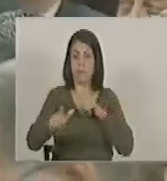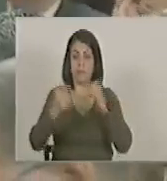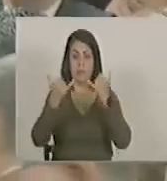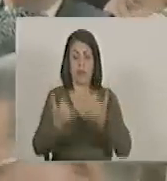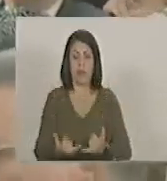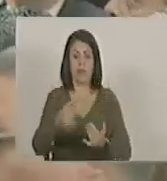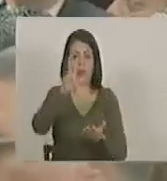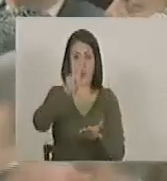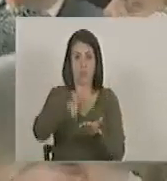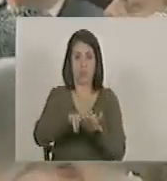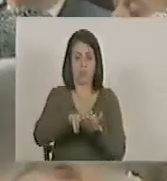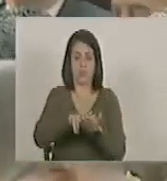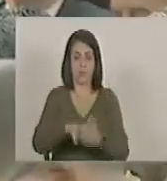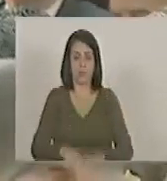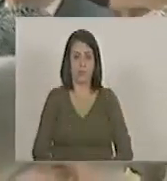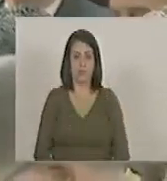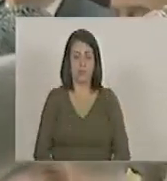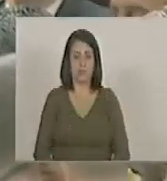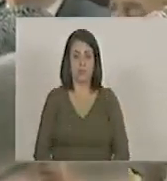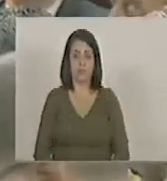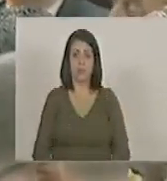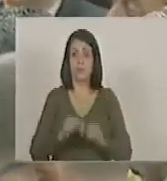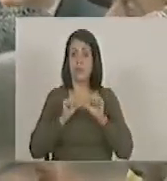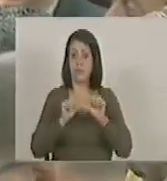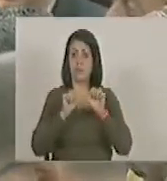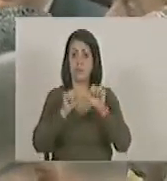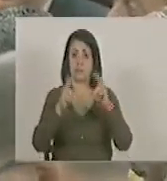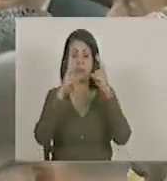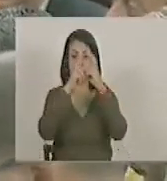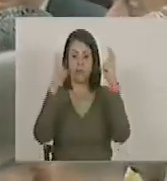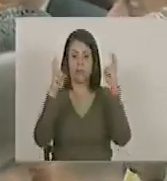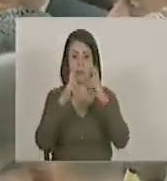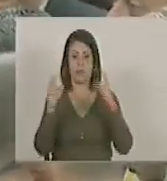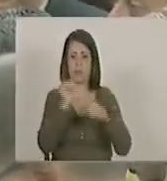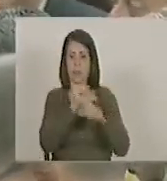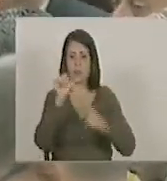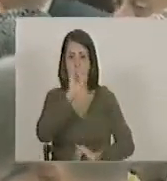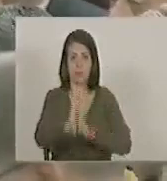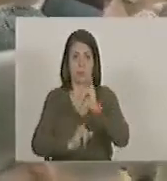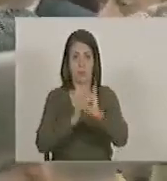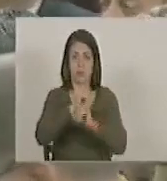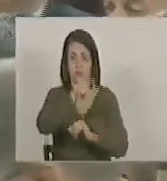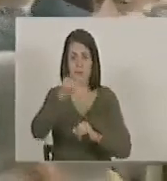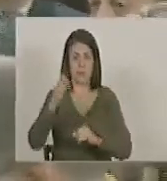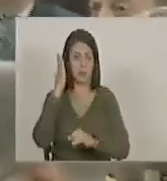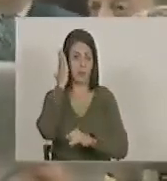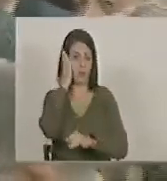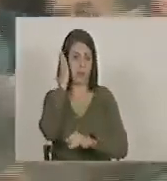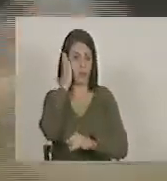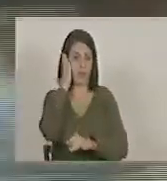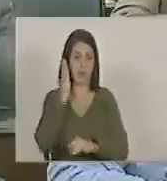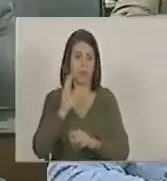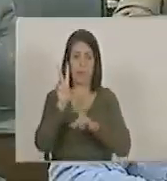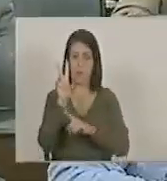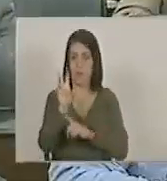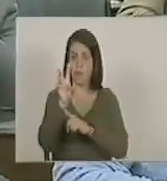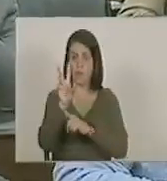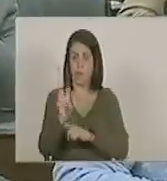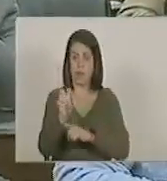para su aprobación. Continuando con los temas de la Semana Internacional de las Personas Sordas, el